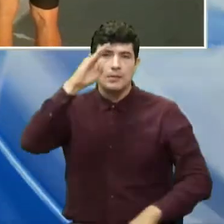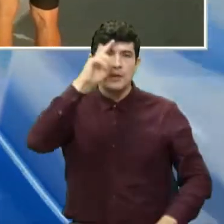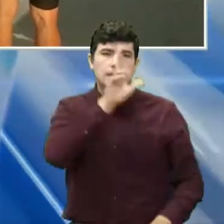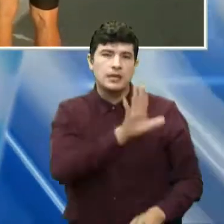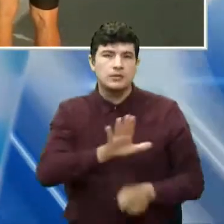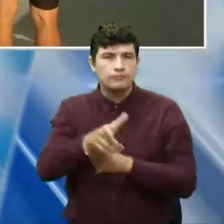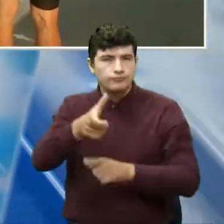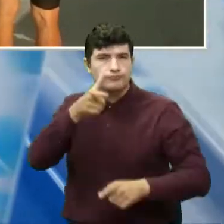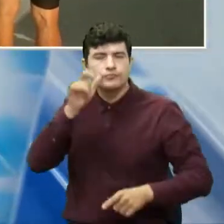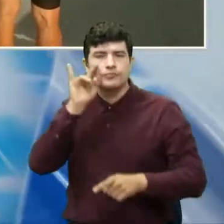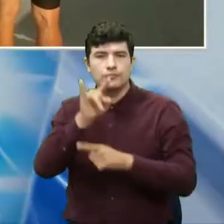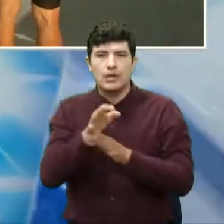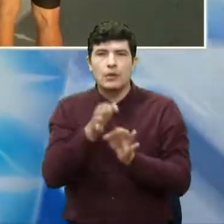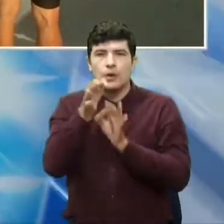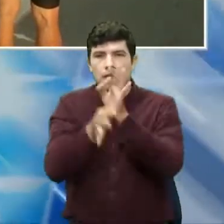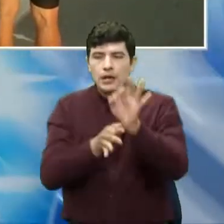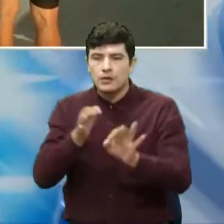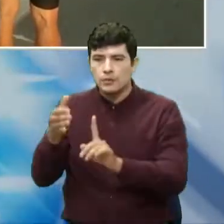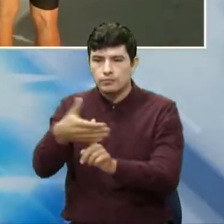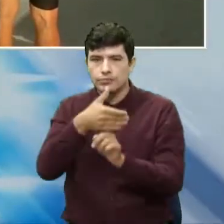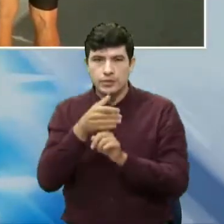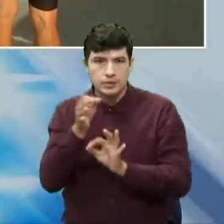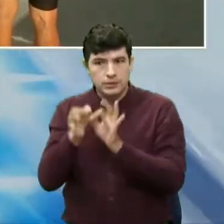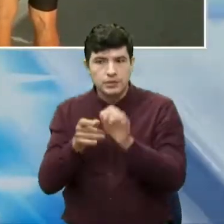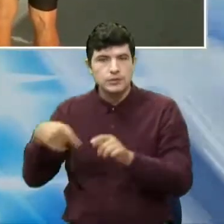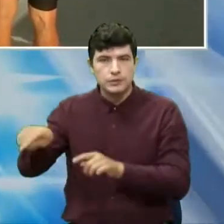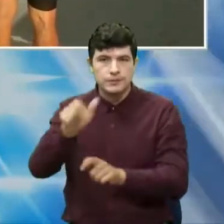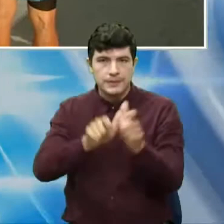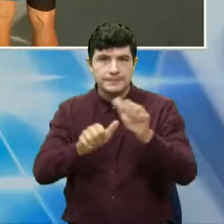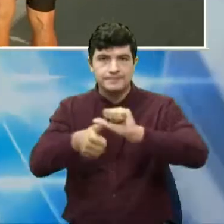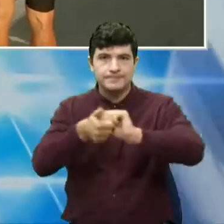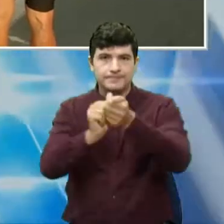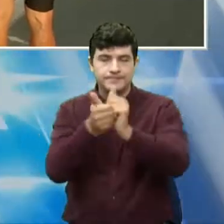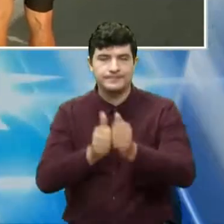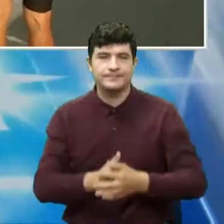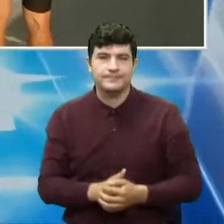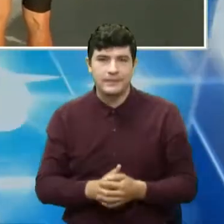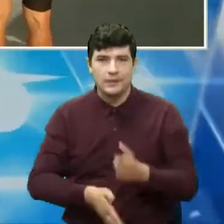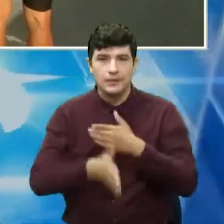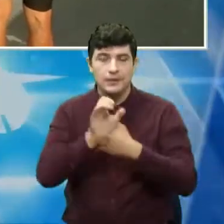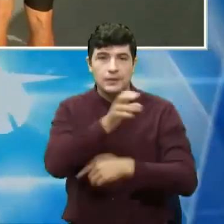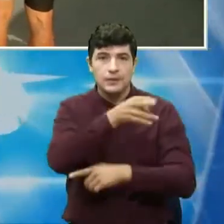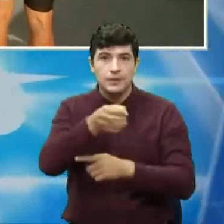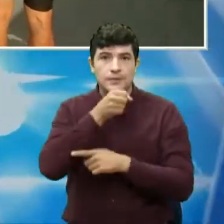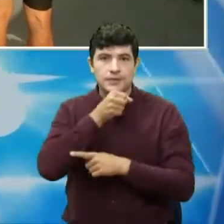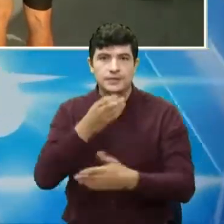para garantizar la seguridad a los deportistas. Para Oriente Noticias, Angie Telles, estamos informando.